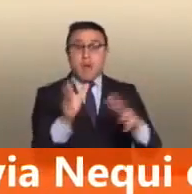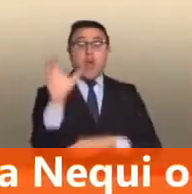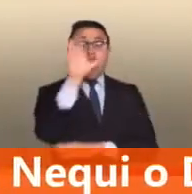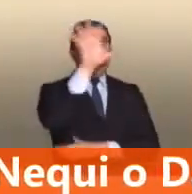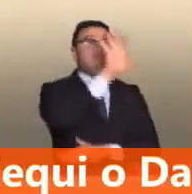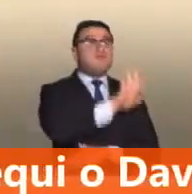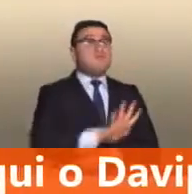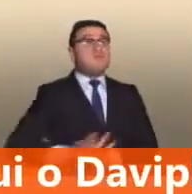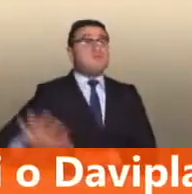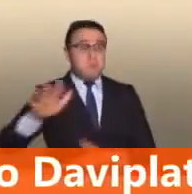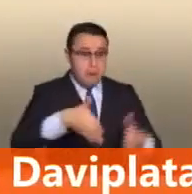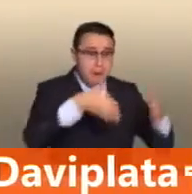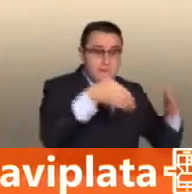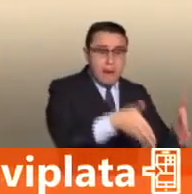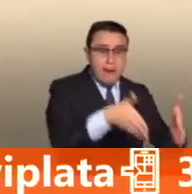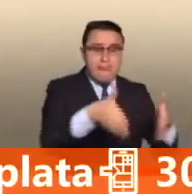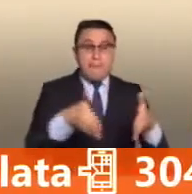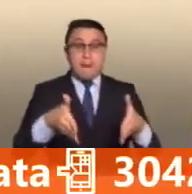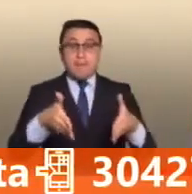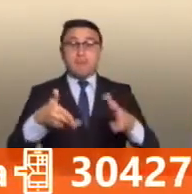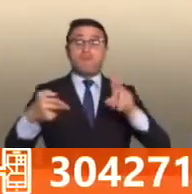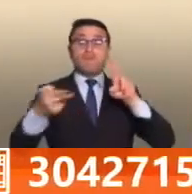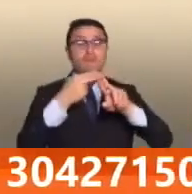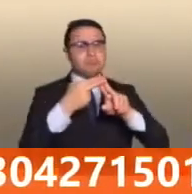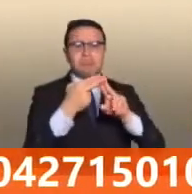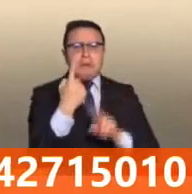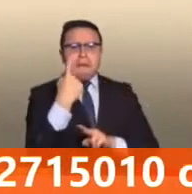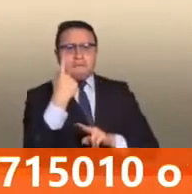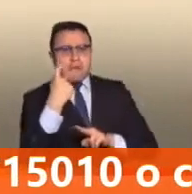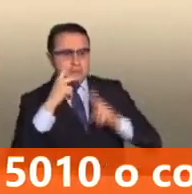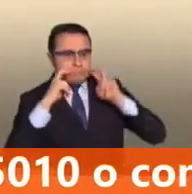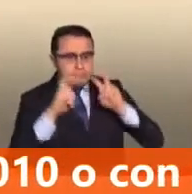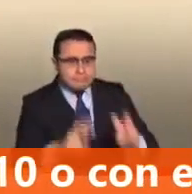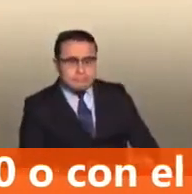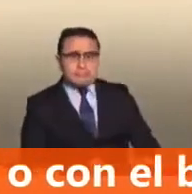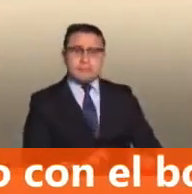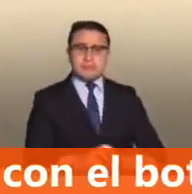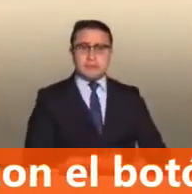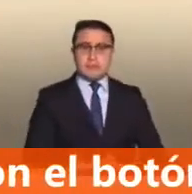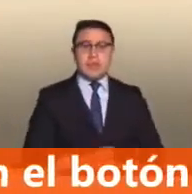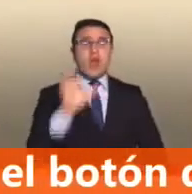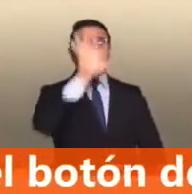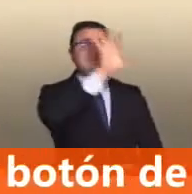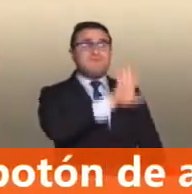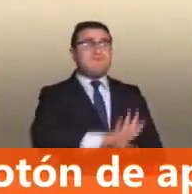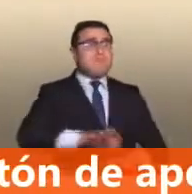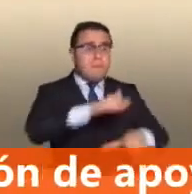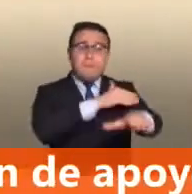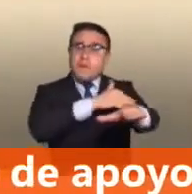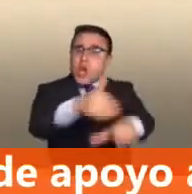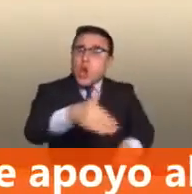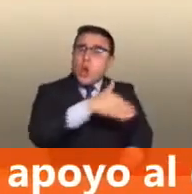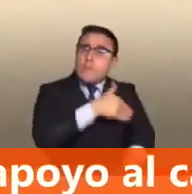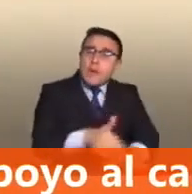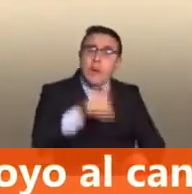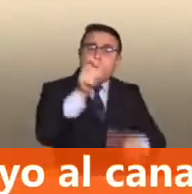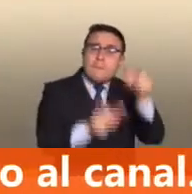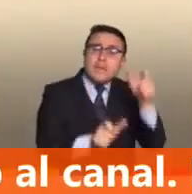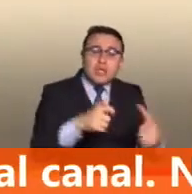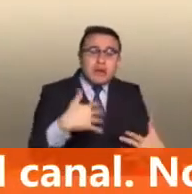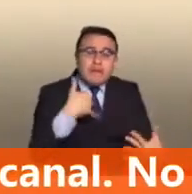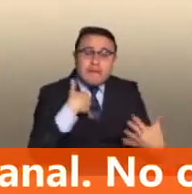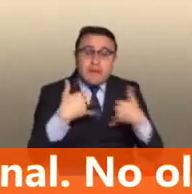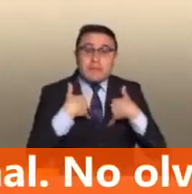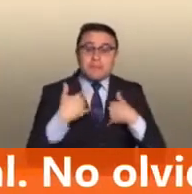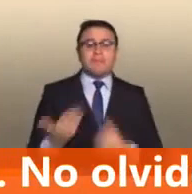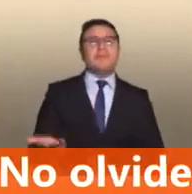comunes por descubrir. El país tiene millones de víctimas. En los debates que hacía en